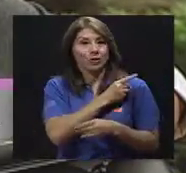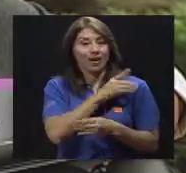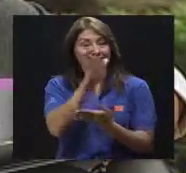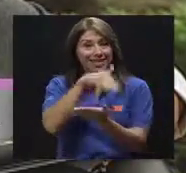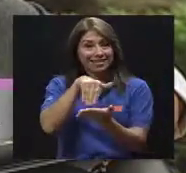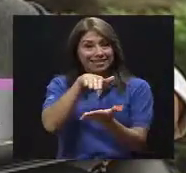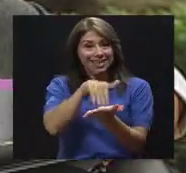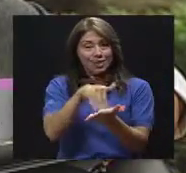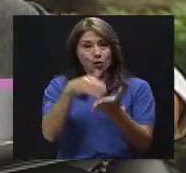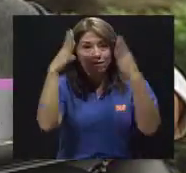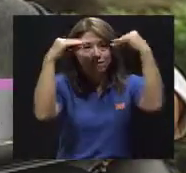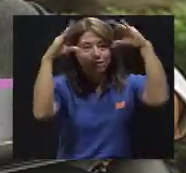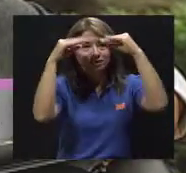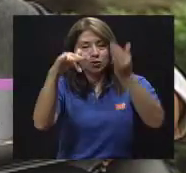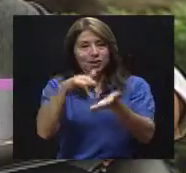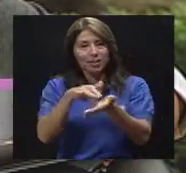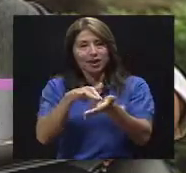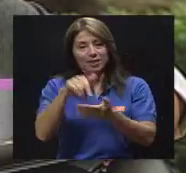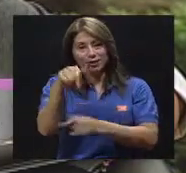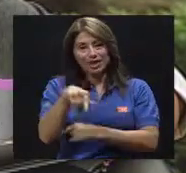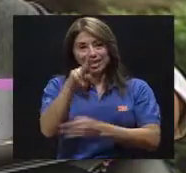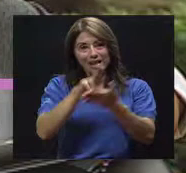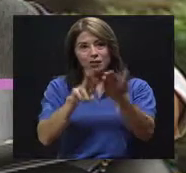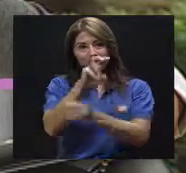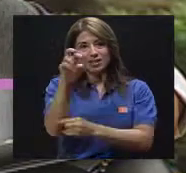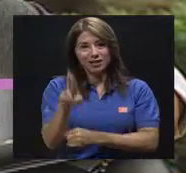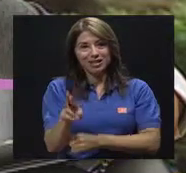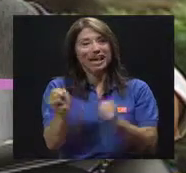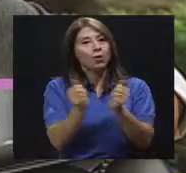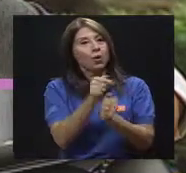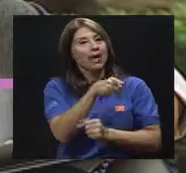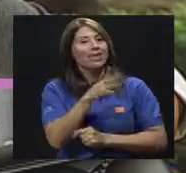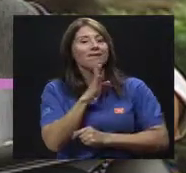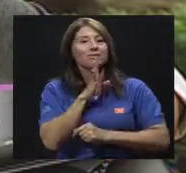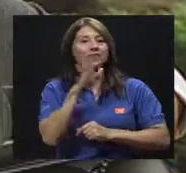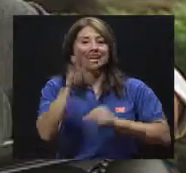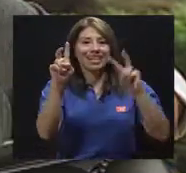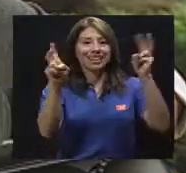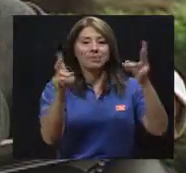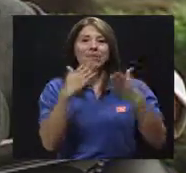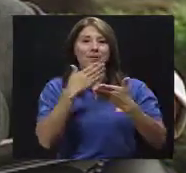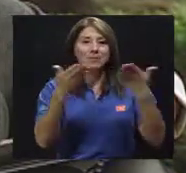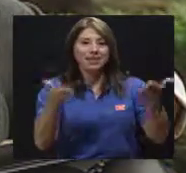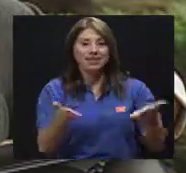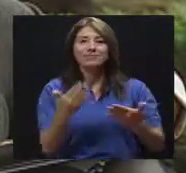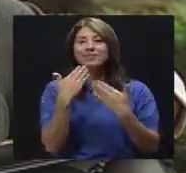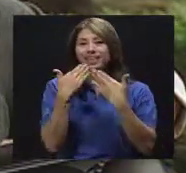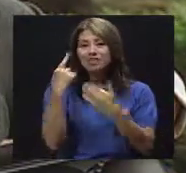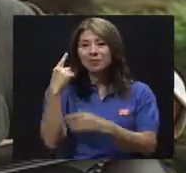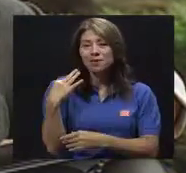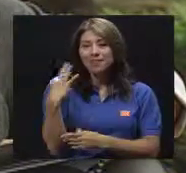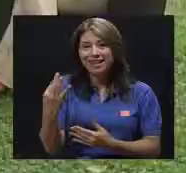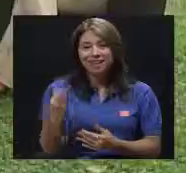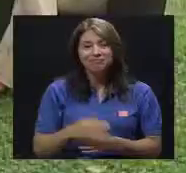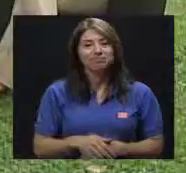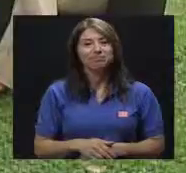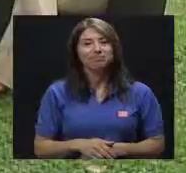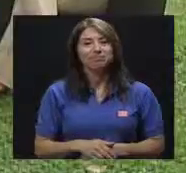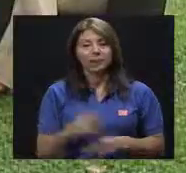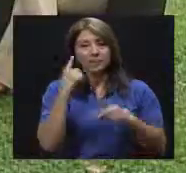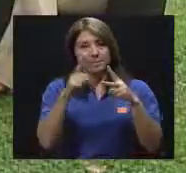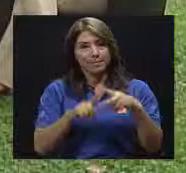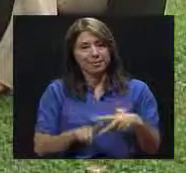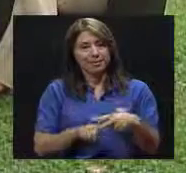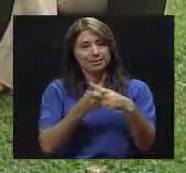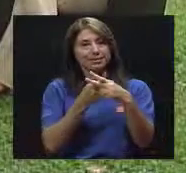de la Universidad de Costa Rica. Y con ella vamos a ampliar más sobre este tema. Bienvenida, doctora. ¿Qué tal? Muchas gracias por la invitación. Gracias. Para